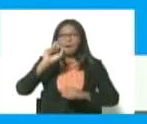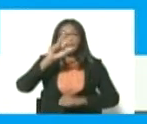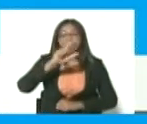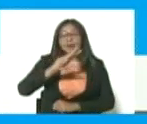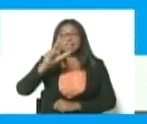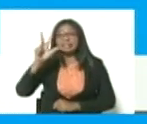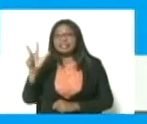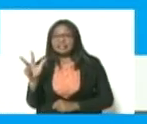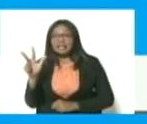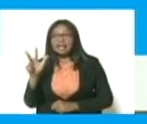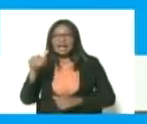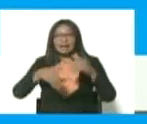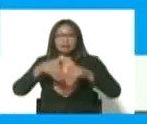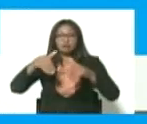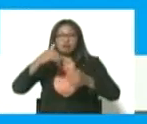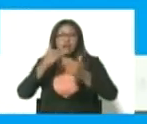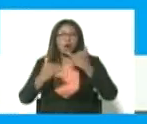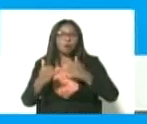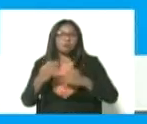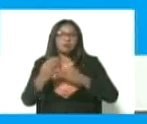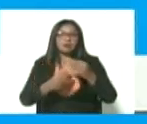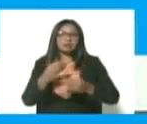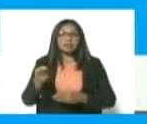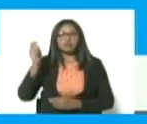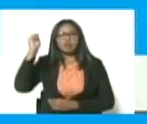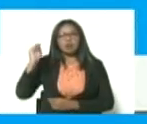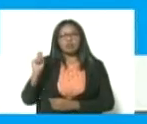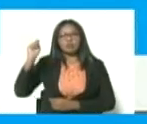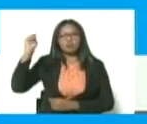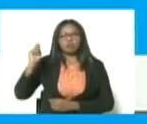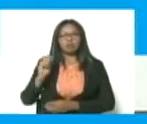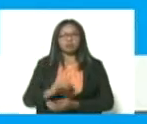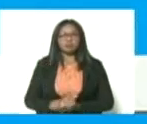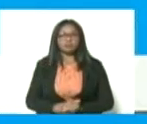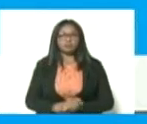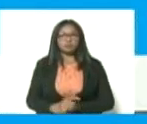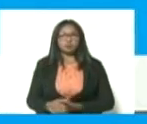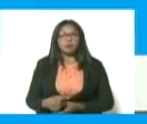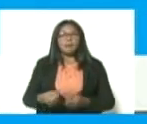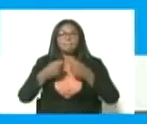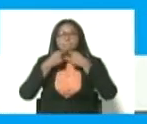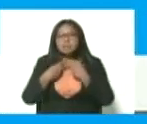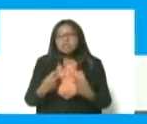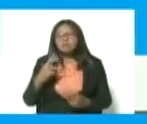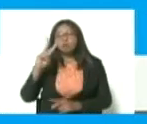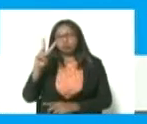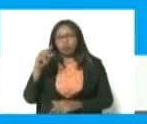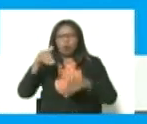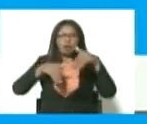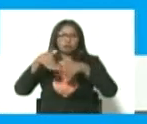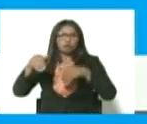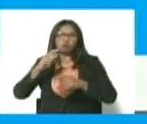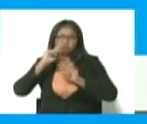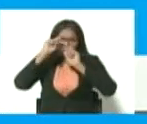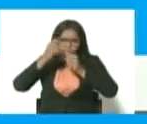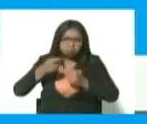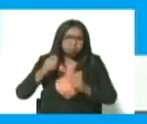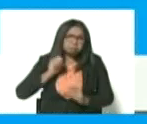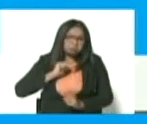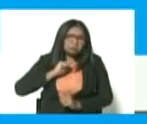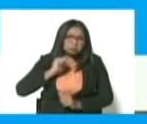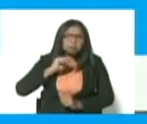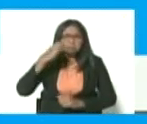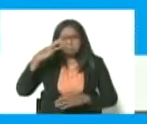elecciones, incluyendo la última del Parlamento. Hemos perdido 2, que hemos reconocido de inmediato,